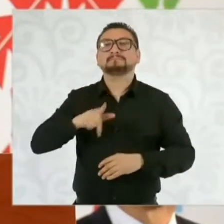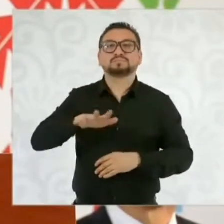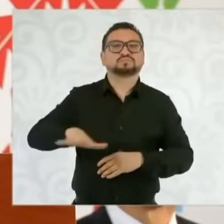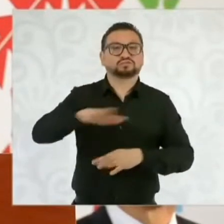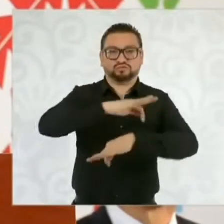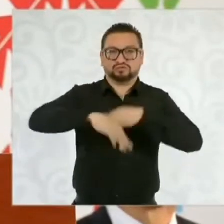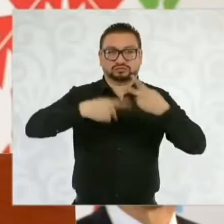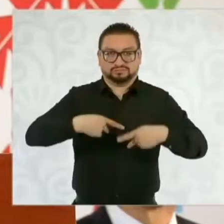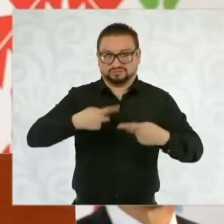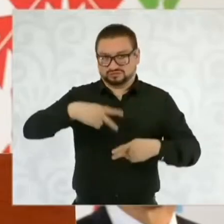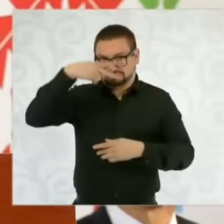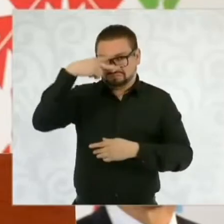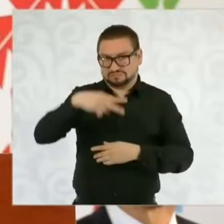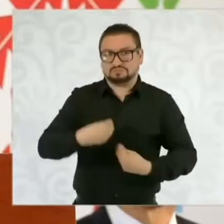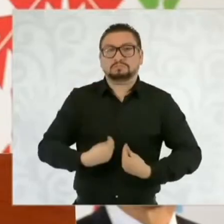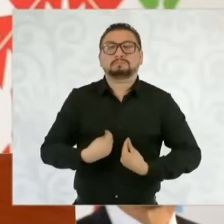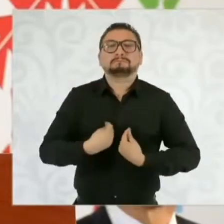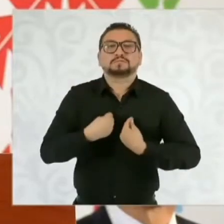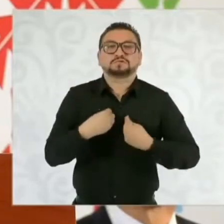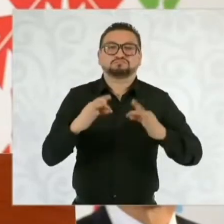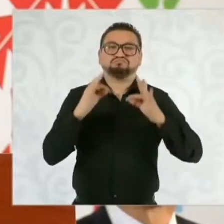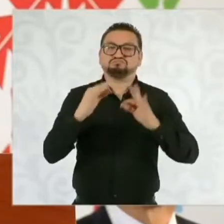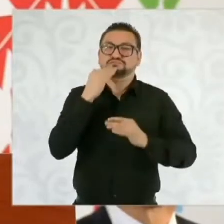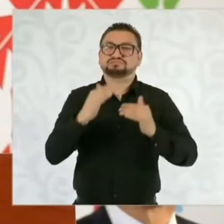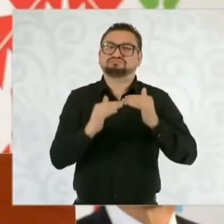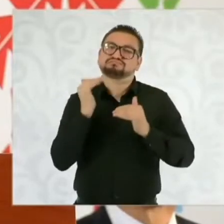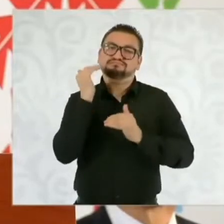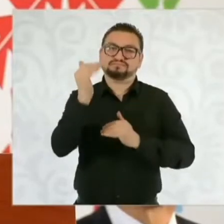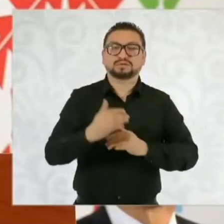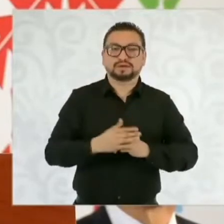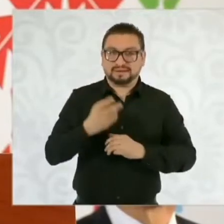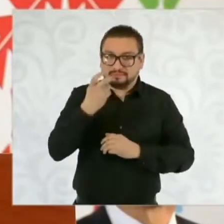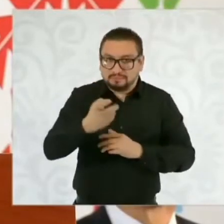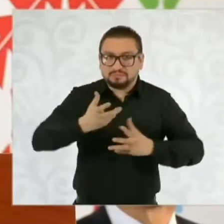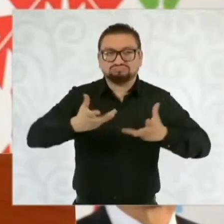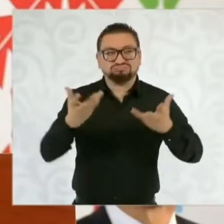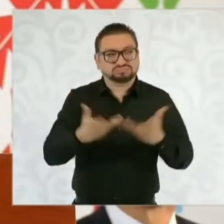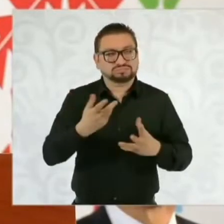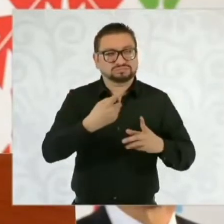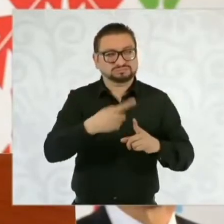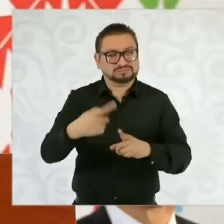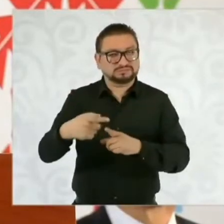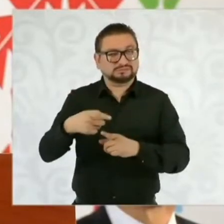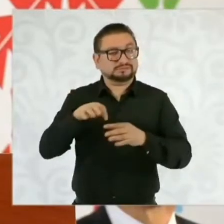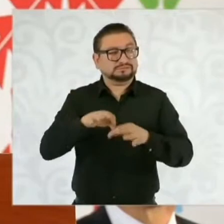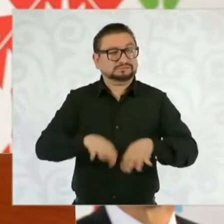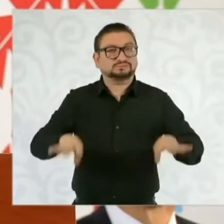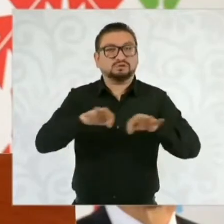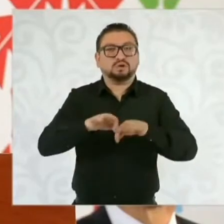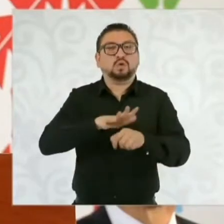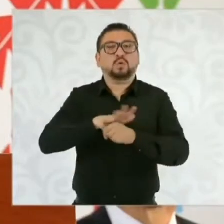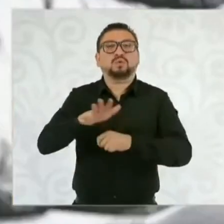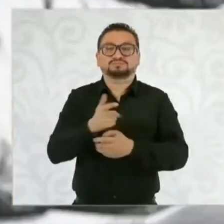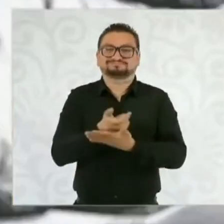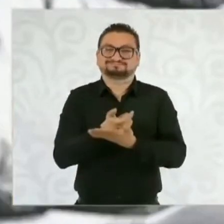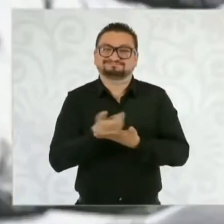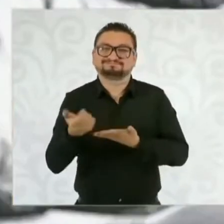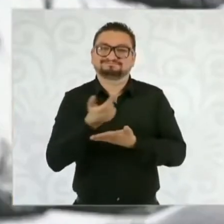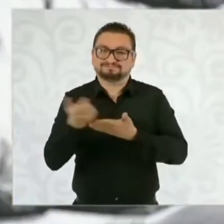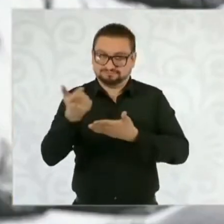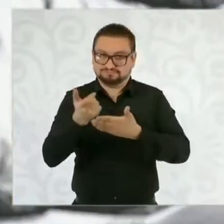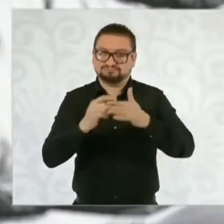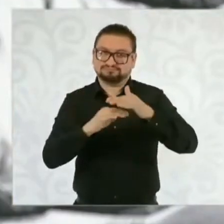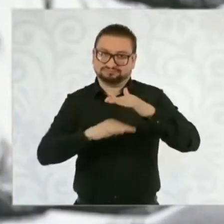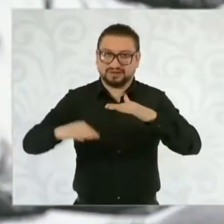nivel de vida de los mexicanos, y que dicha acción prioritaria y contundente es el aumento de los salarios y